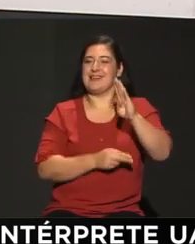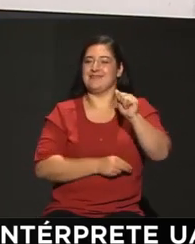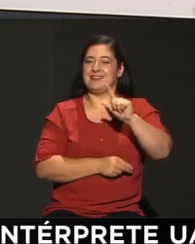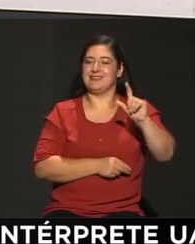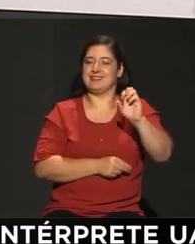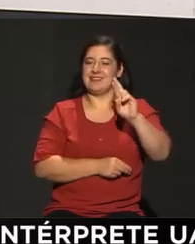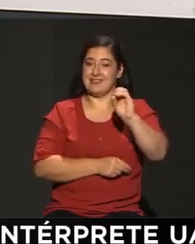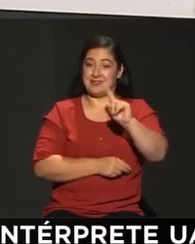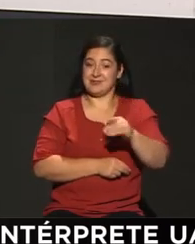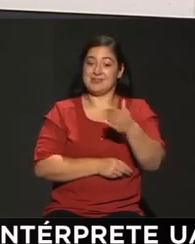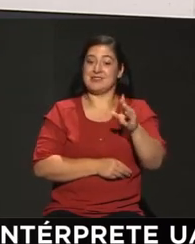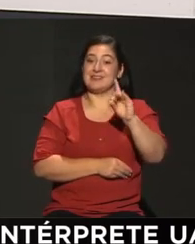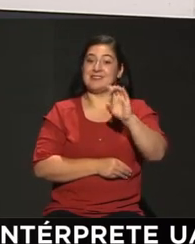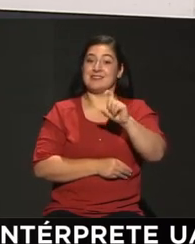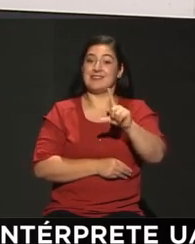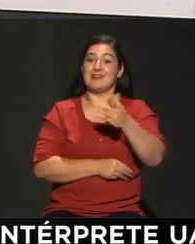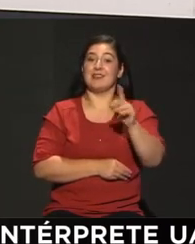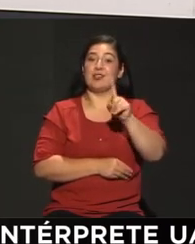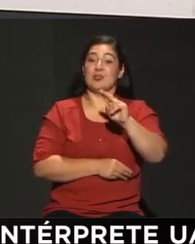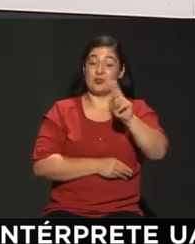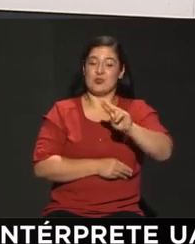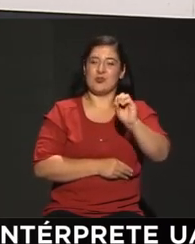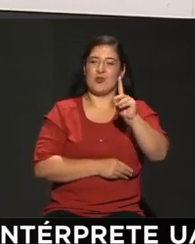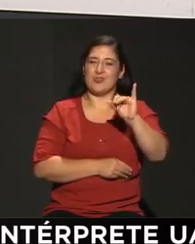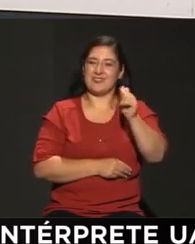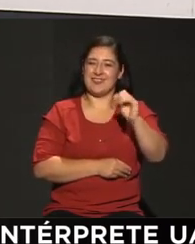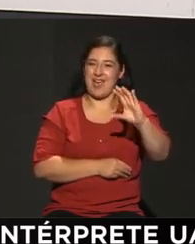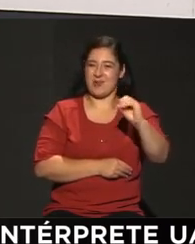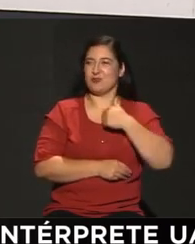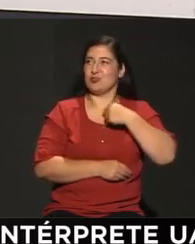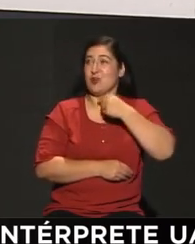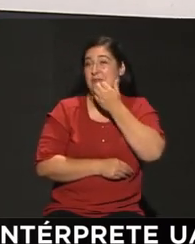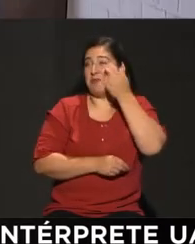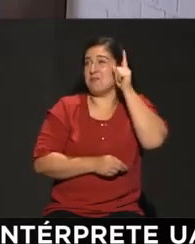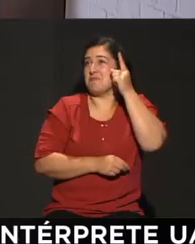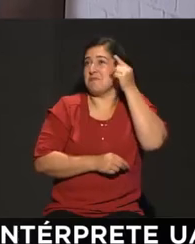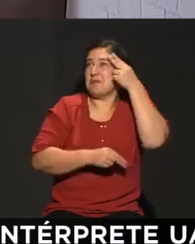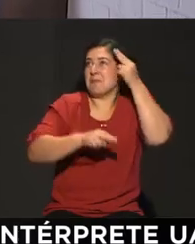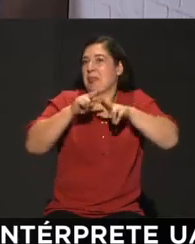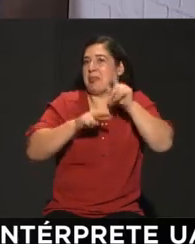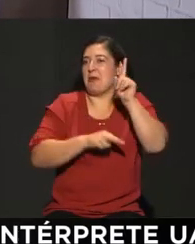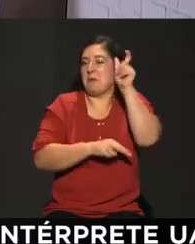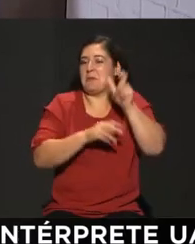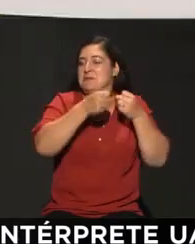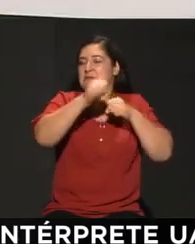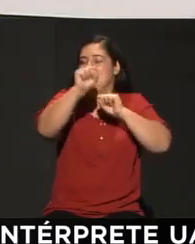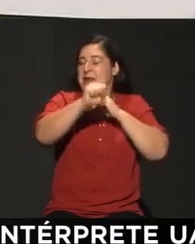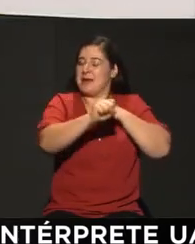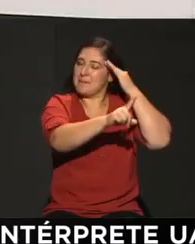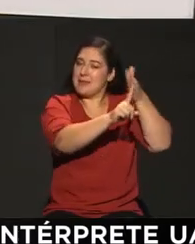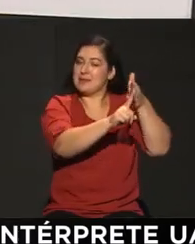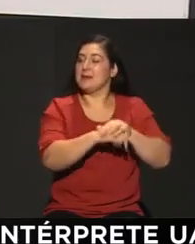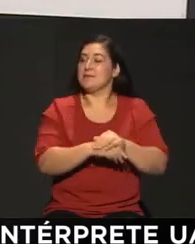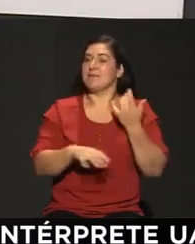unos personajes específicos, yo puedo inventar el mío y voy a ser mi propio Caballero del Zodiaco. Perfecto. Listo. Entonces vamos a jugar algo que tú decías en